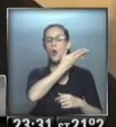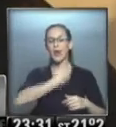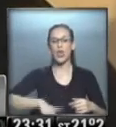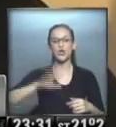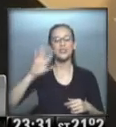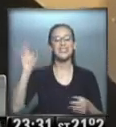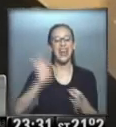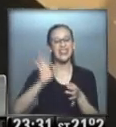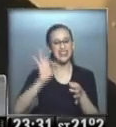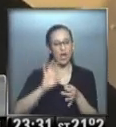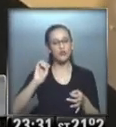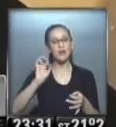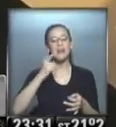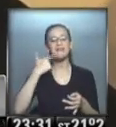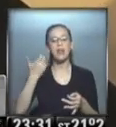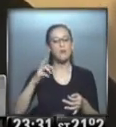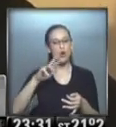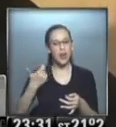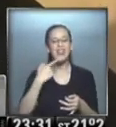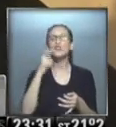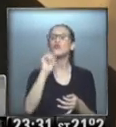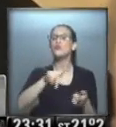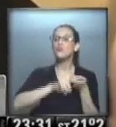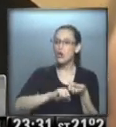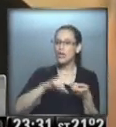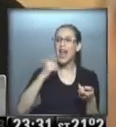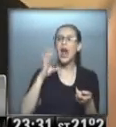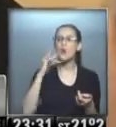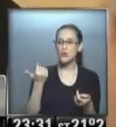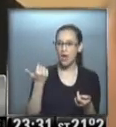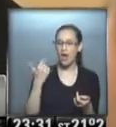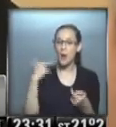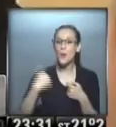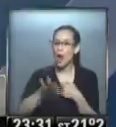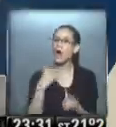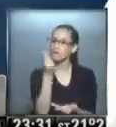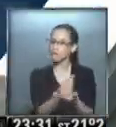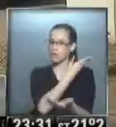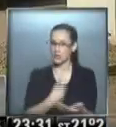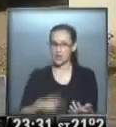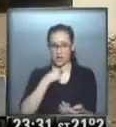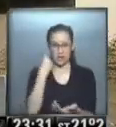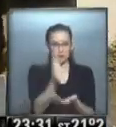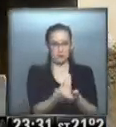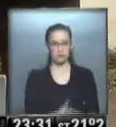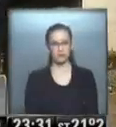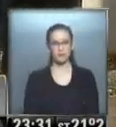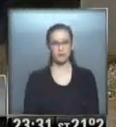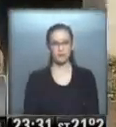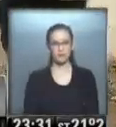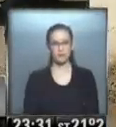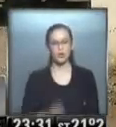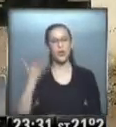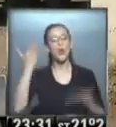Gerardo Zamora, anunció que su mujer, Claudia Ledesma Abdala, se postulará para el cargo. La Justicia